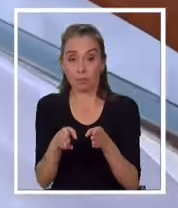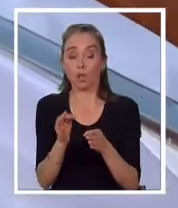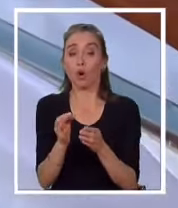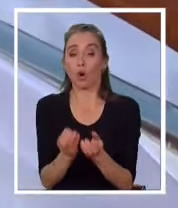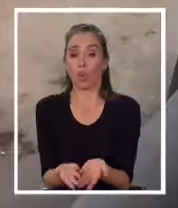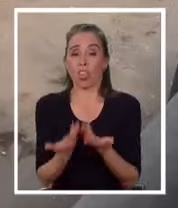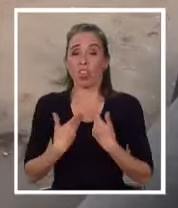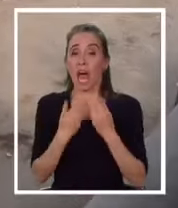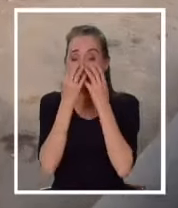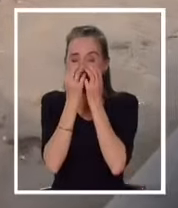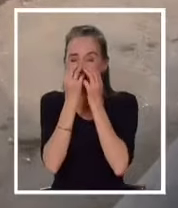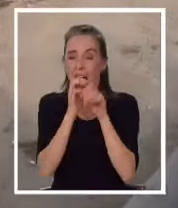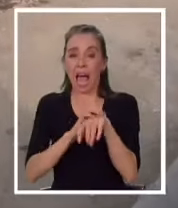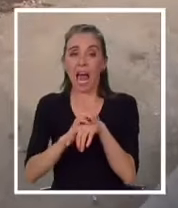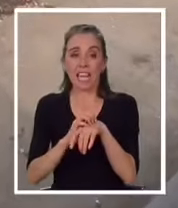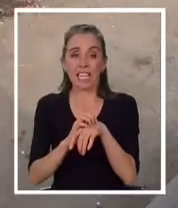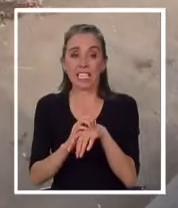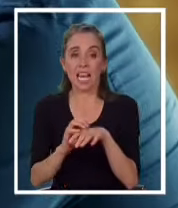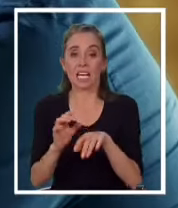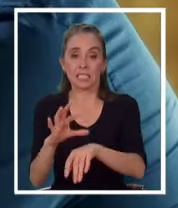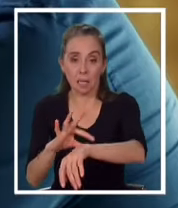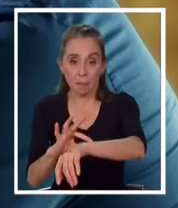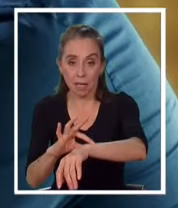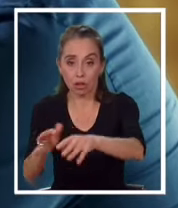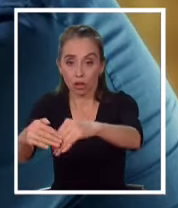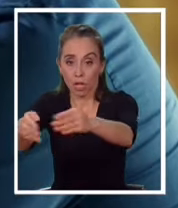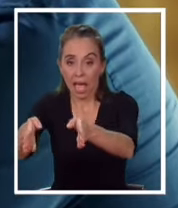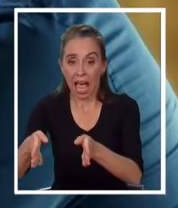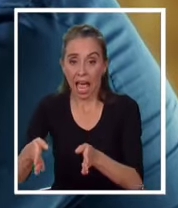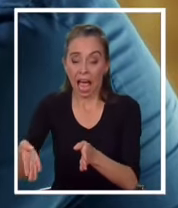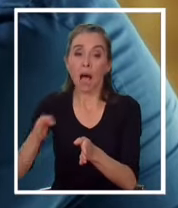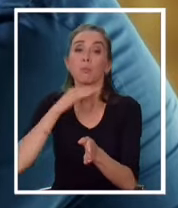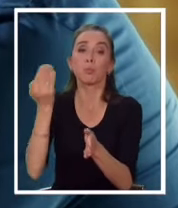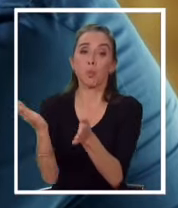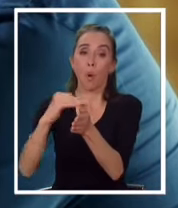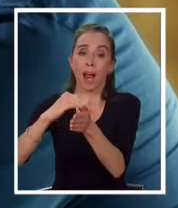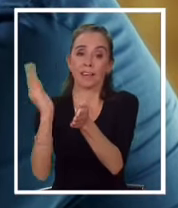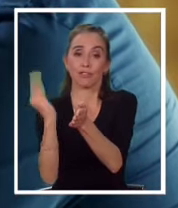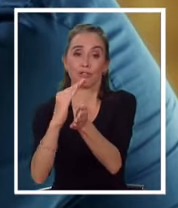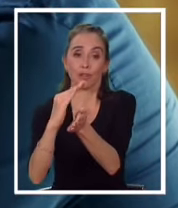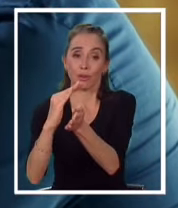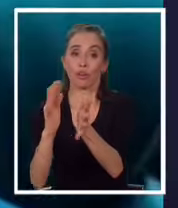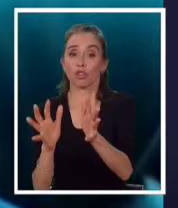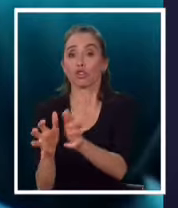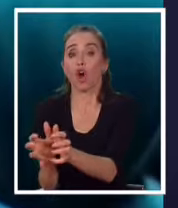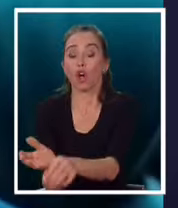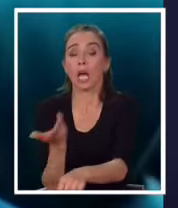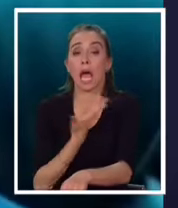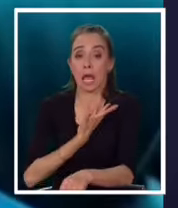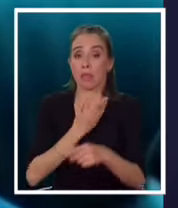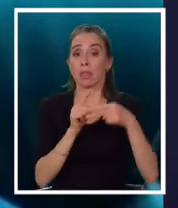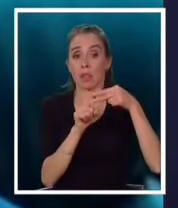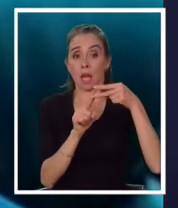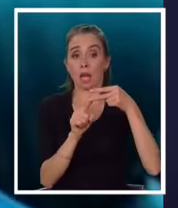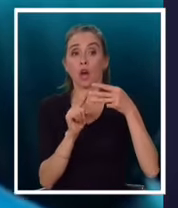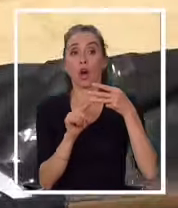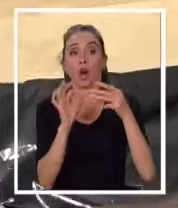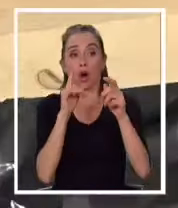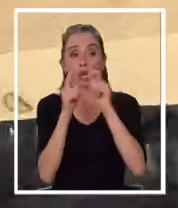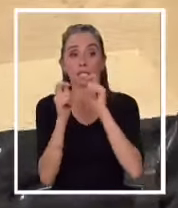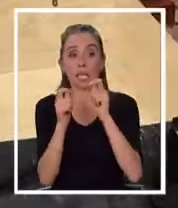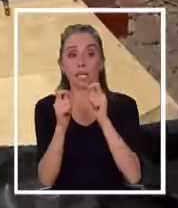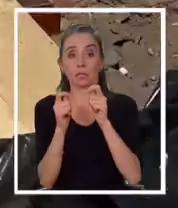alergia, si es que es por contacto directo con la piel de estos ataúdes, estamos hablando fundamentalmente. Pero también hay un riesgo